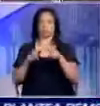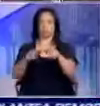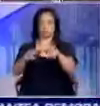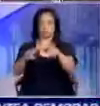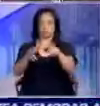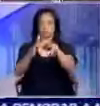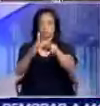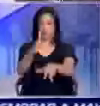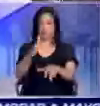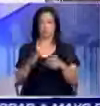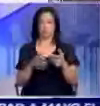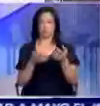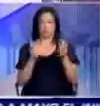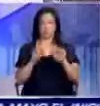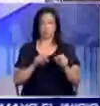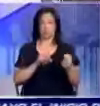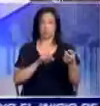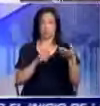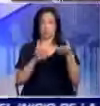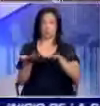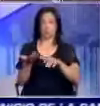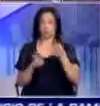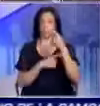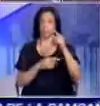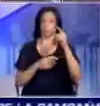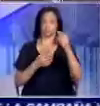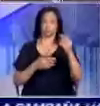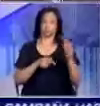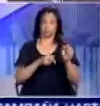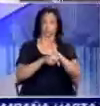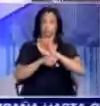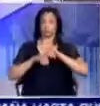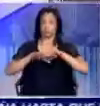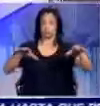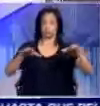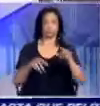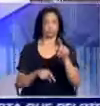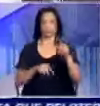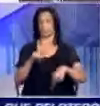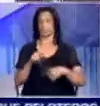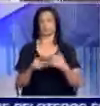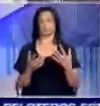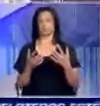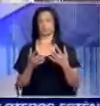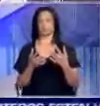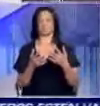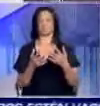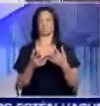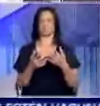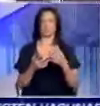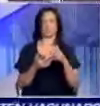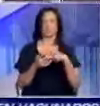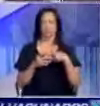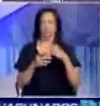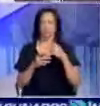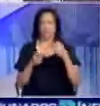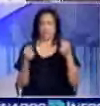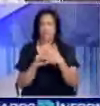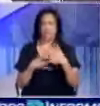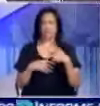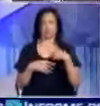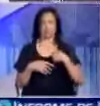muertos a todos los que se puedan morir por Contagio del covid-19 no es metiéndole el cucu ni